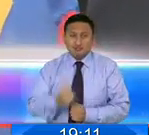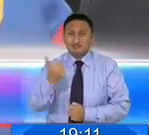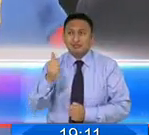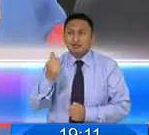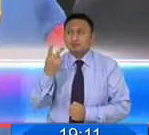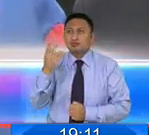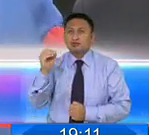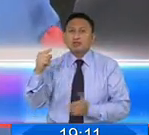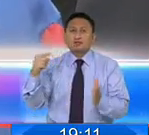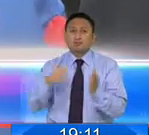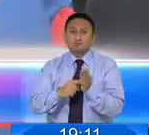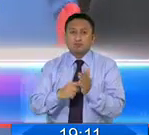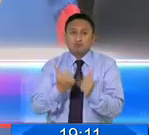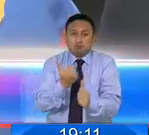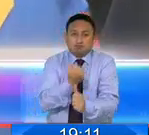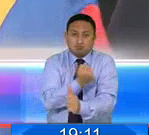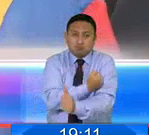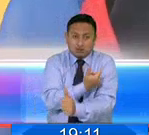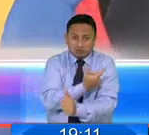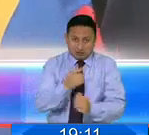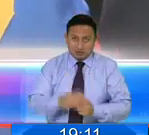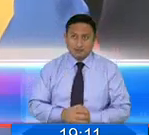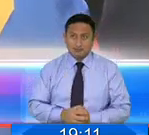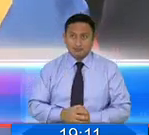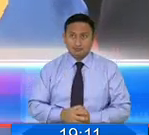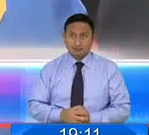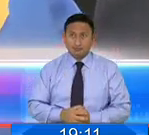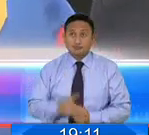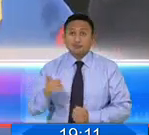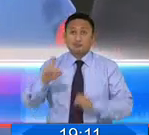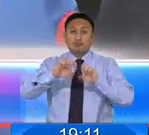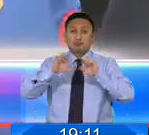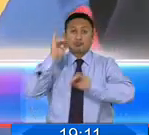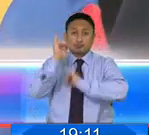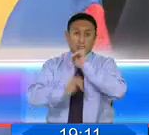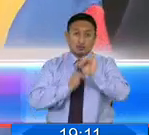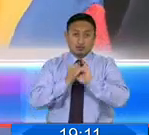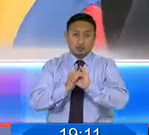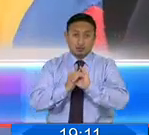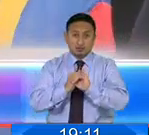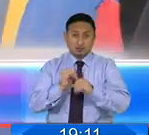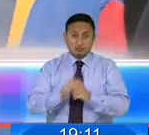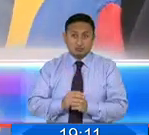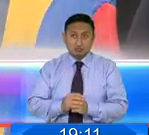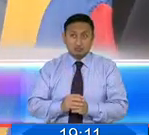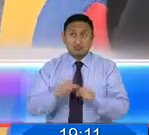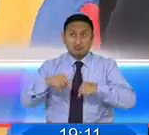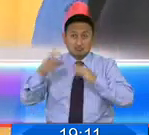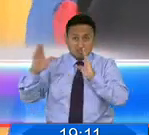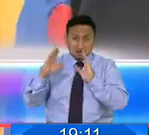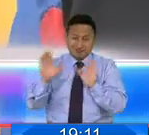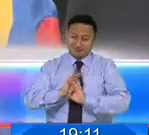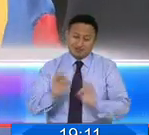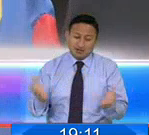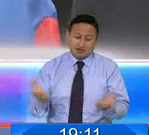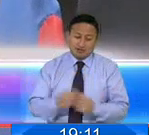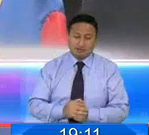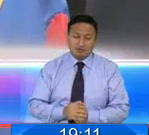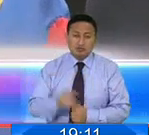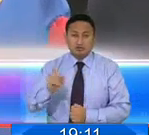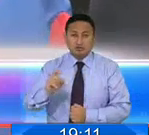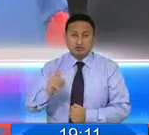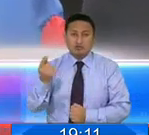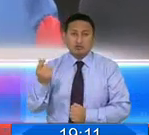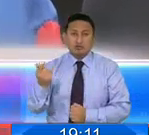10.000, 20.000 vacunas a una firma internacional, a una farmacéutica, no nos van a atender nunca. Además hay que sacar precios y